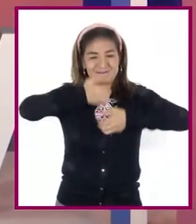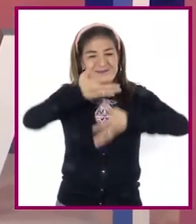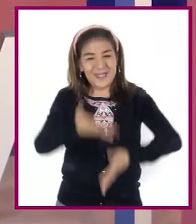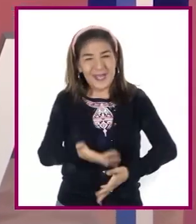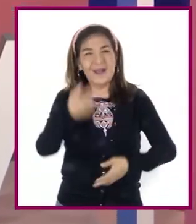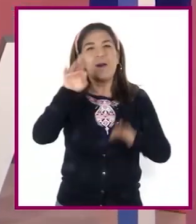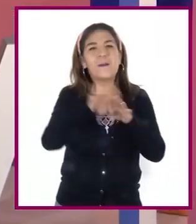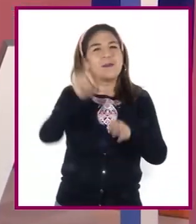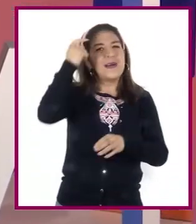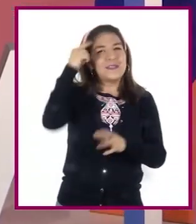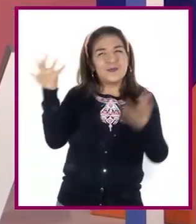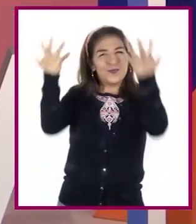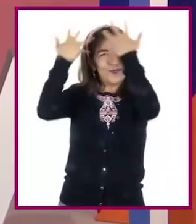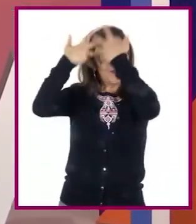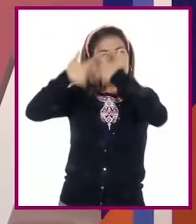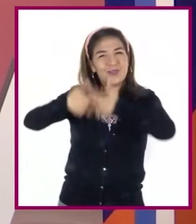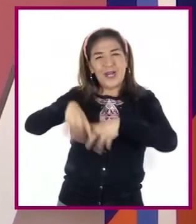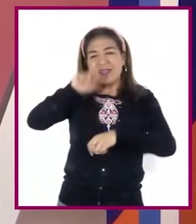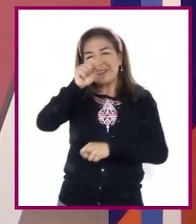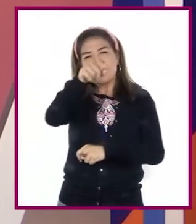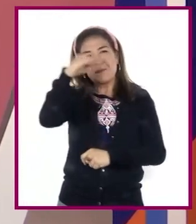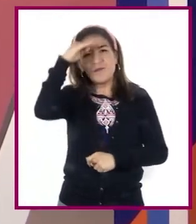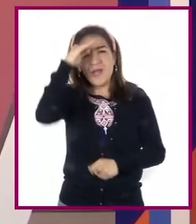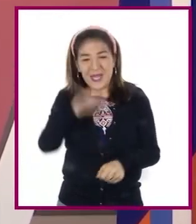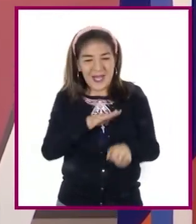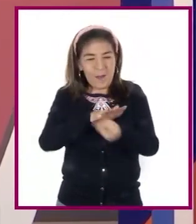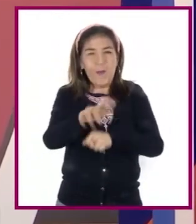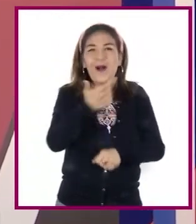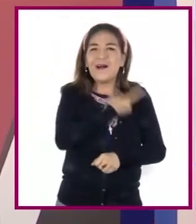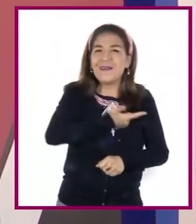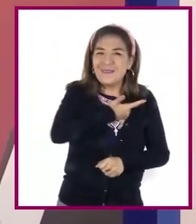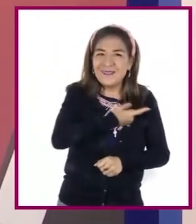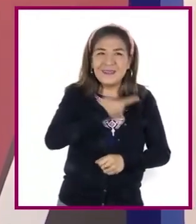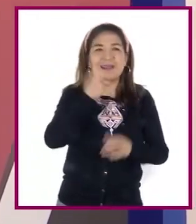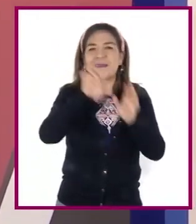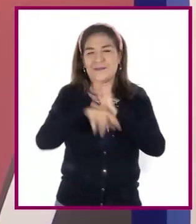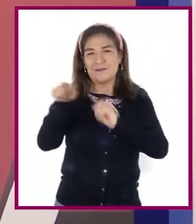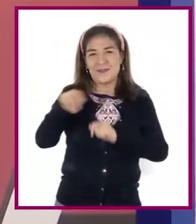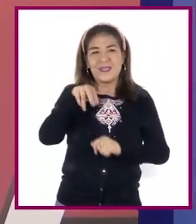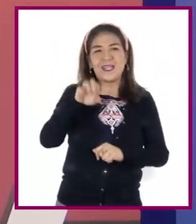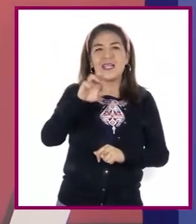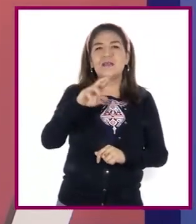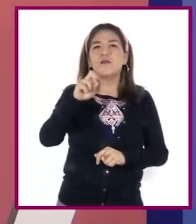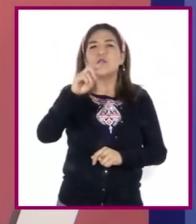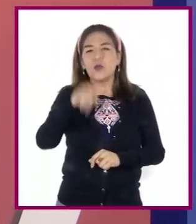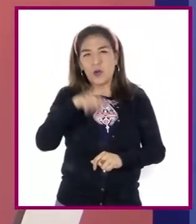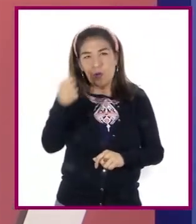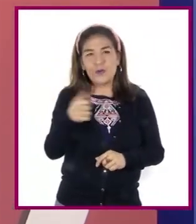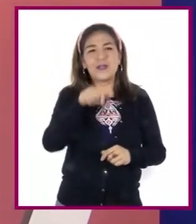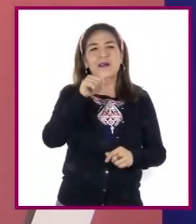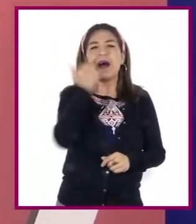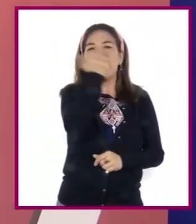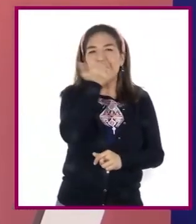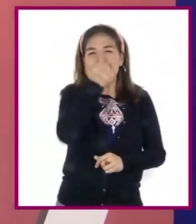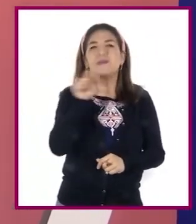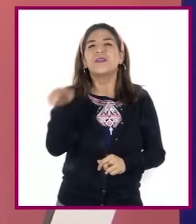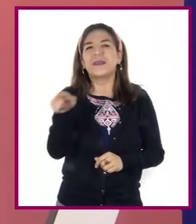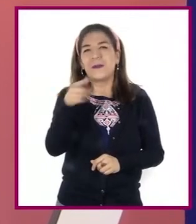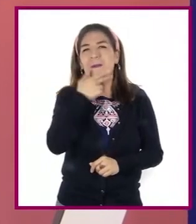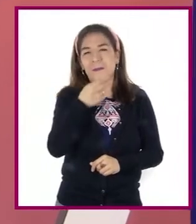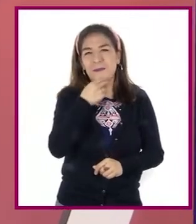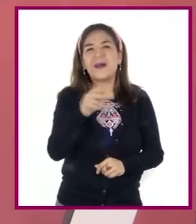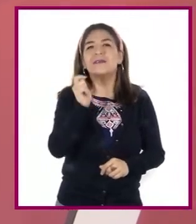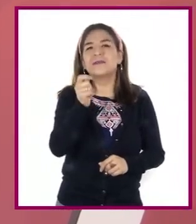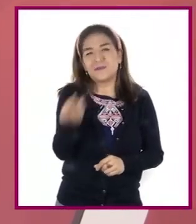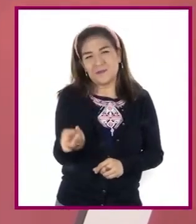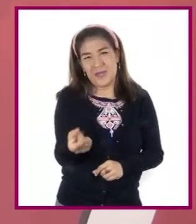y pensar un poco en algo que les guste. En el caso de Neruda y el alumno Matías, fueron sus perritos.